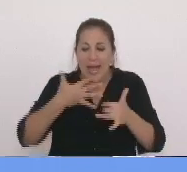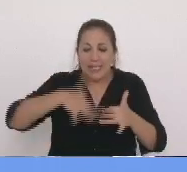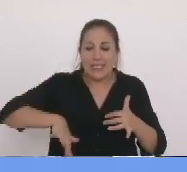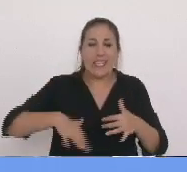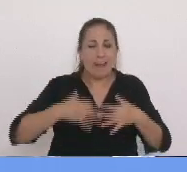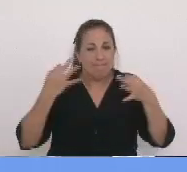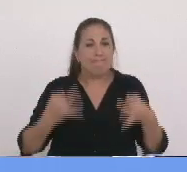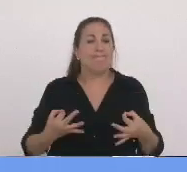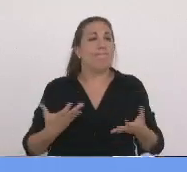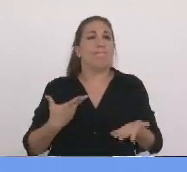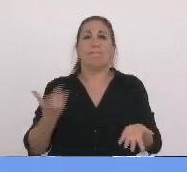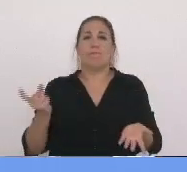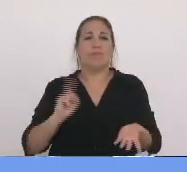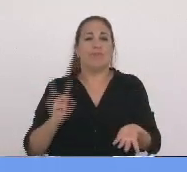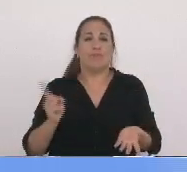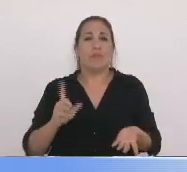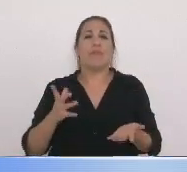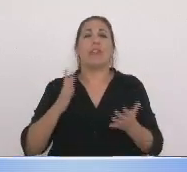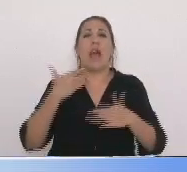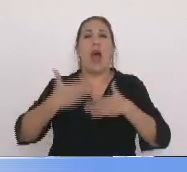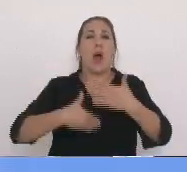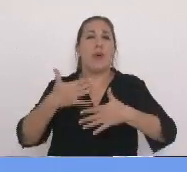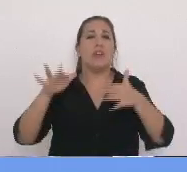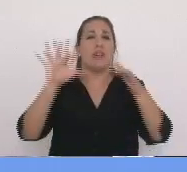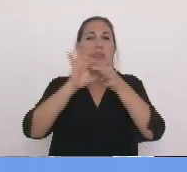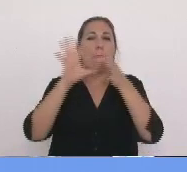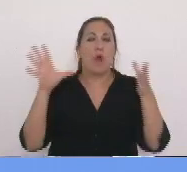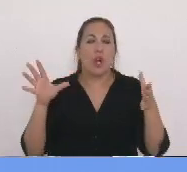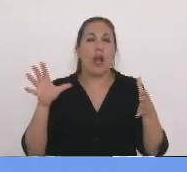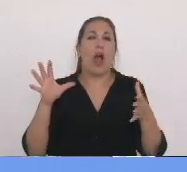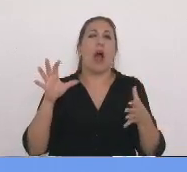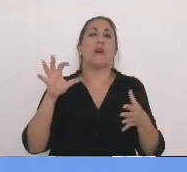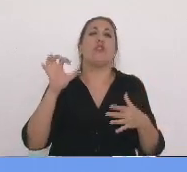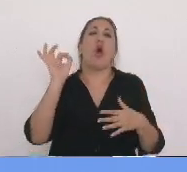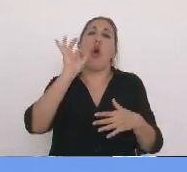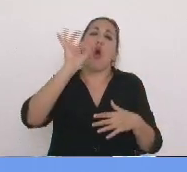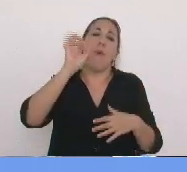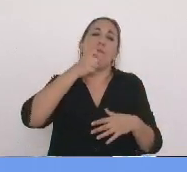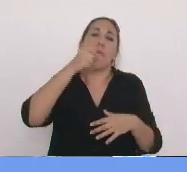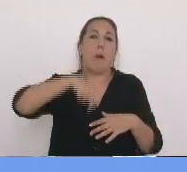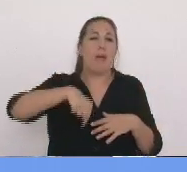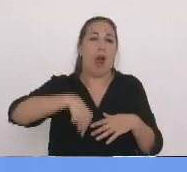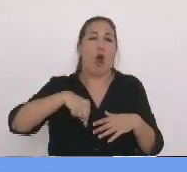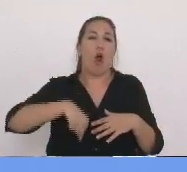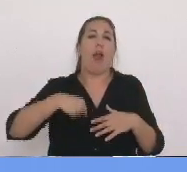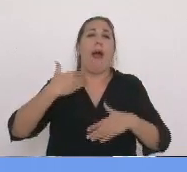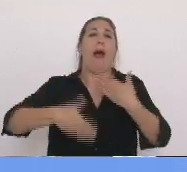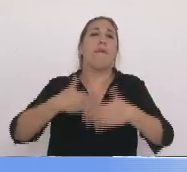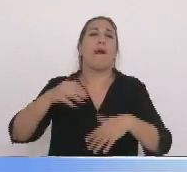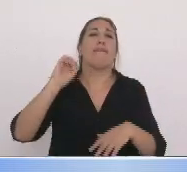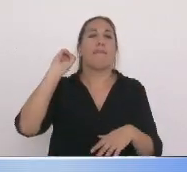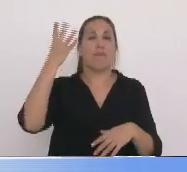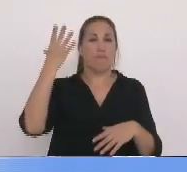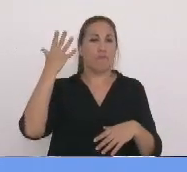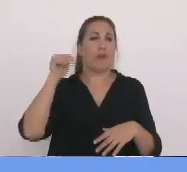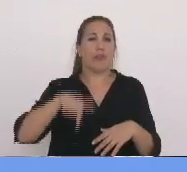que por otro lado el avance democrático o la modernidad en este avance democrático va paulatinamente